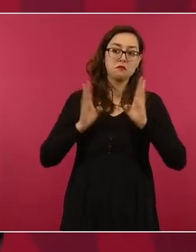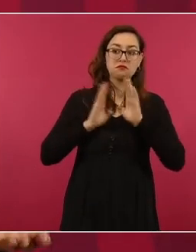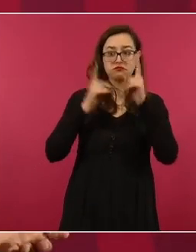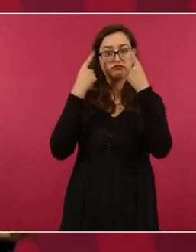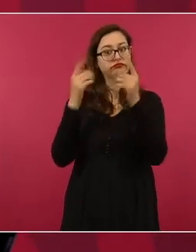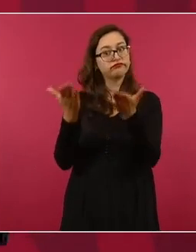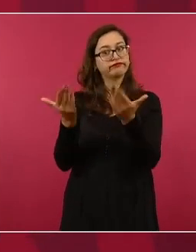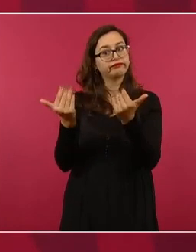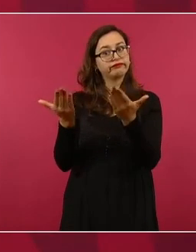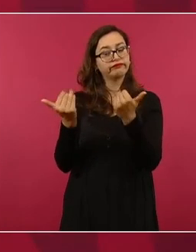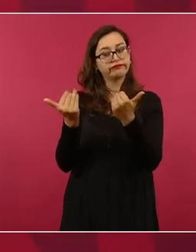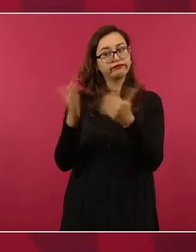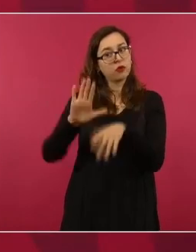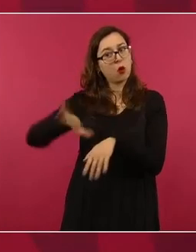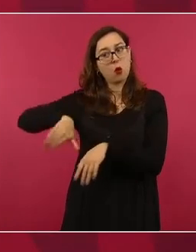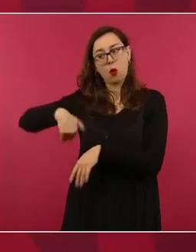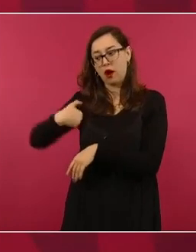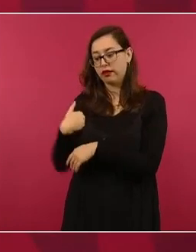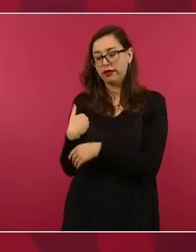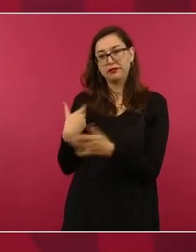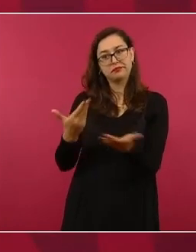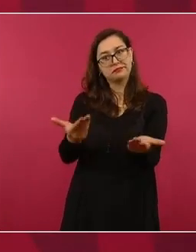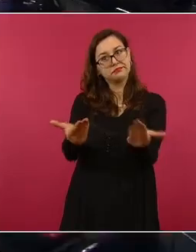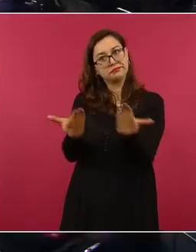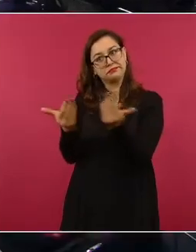con todo respeto.